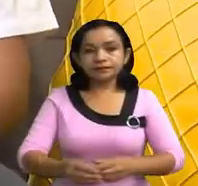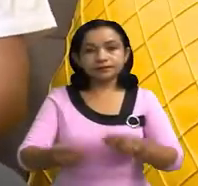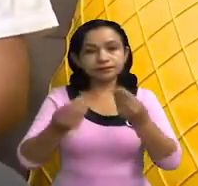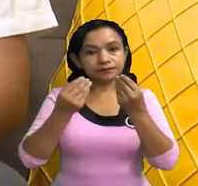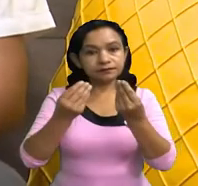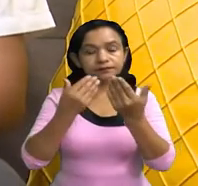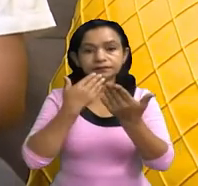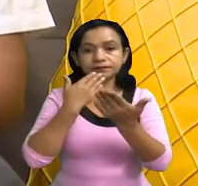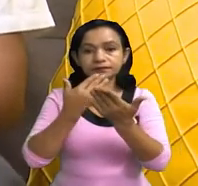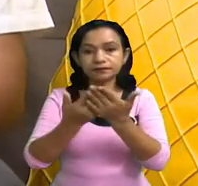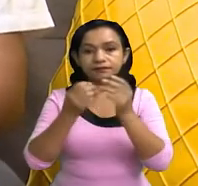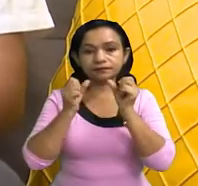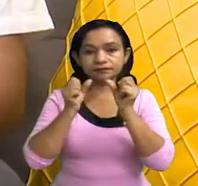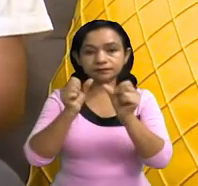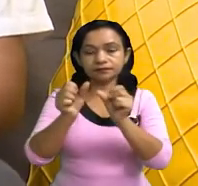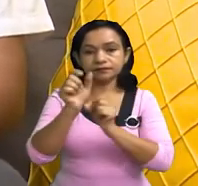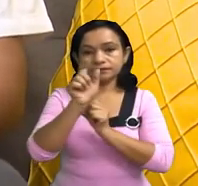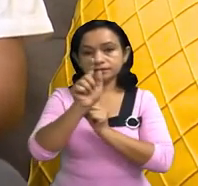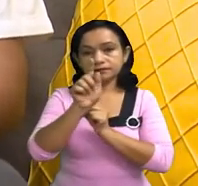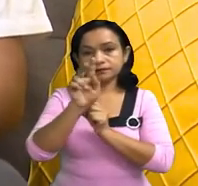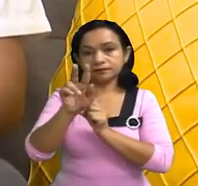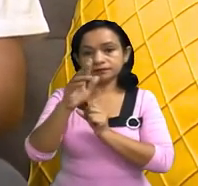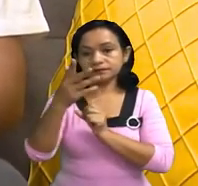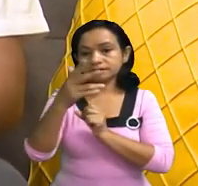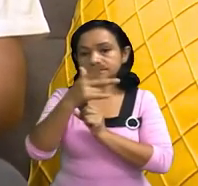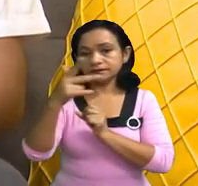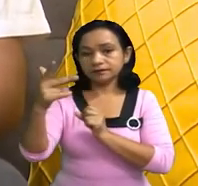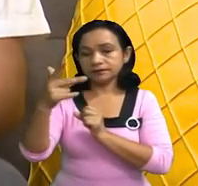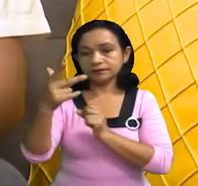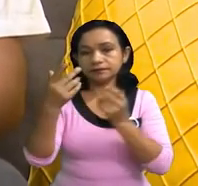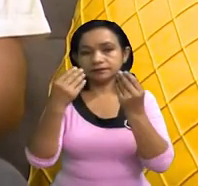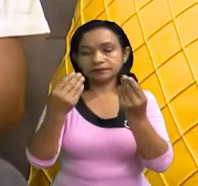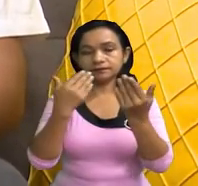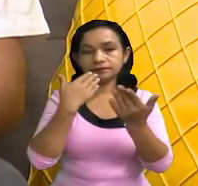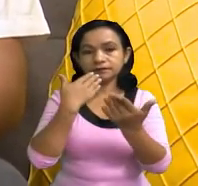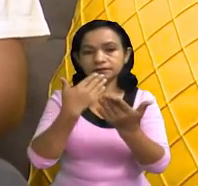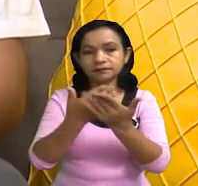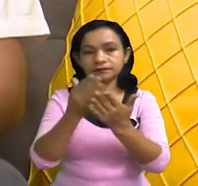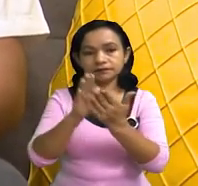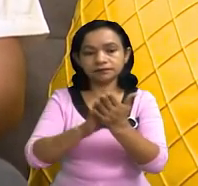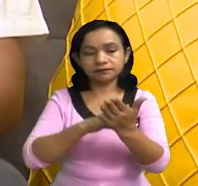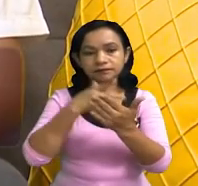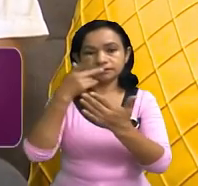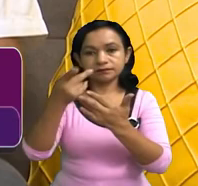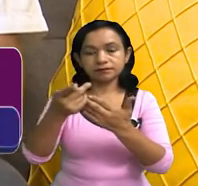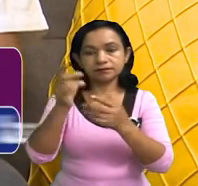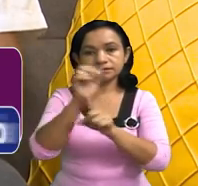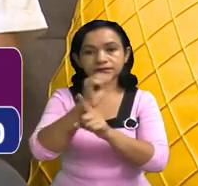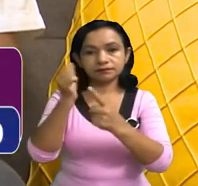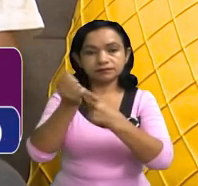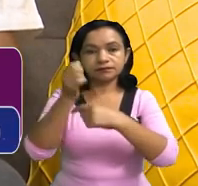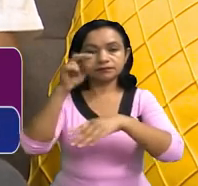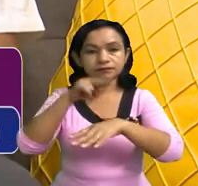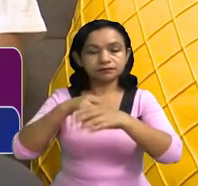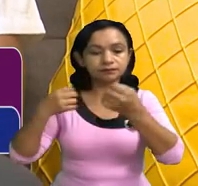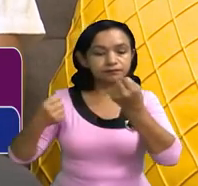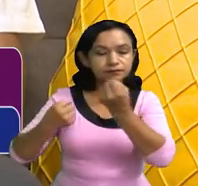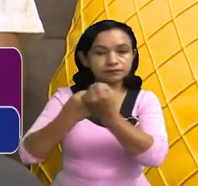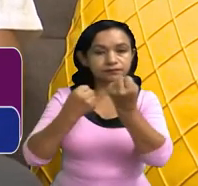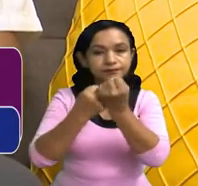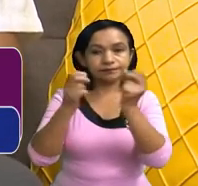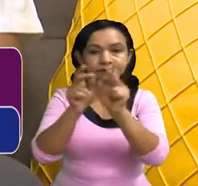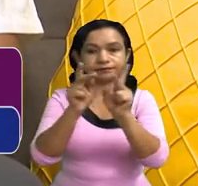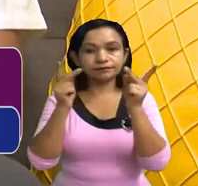Muchísimas gracias por continuar en sintonía del canal parlamentario y muchísimas gracias por continuar acompañándonos en su programa desde el Parlamento. Hoy, apoyo del pueblo nicaragüense a